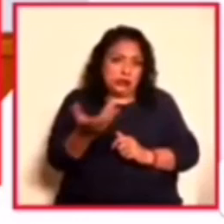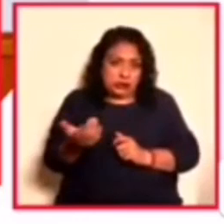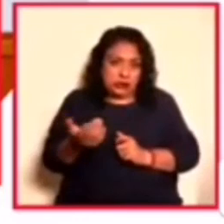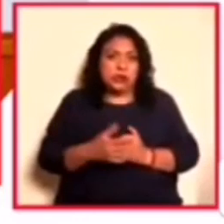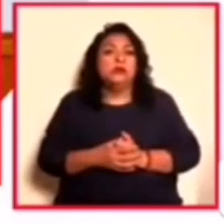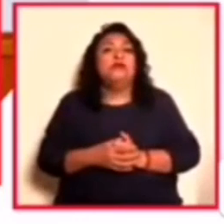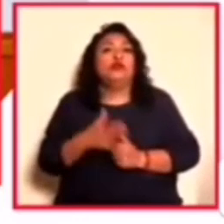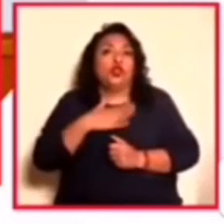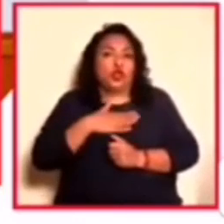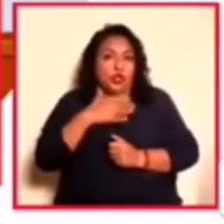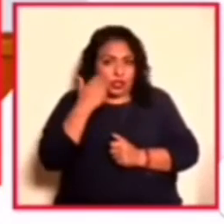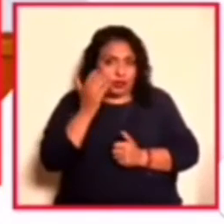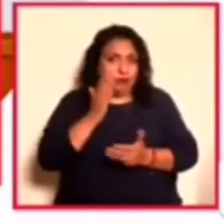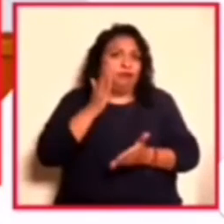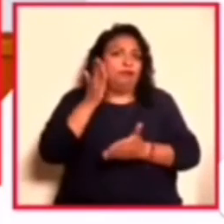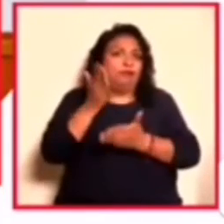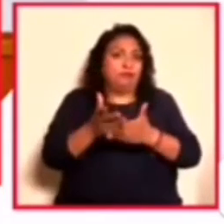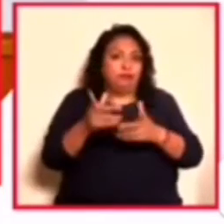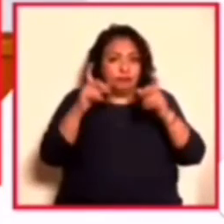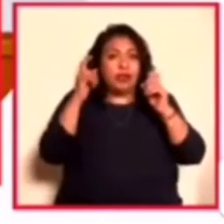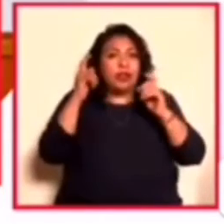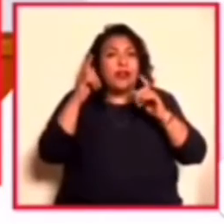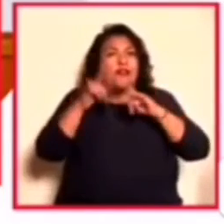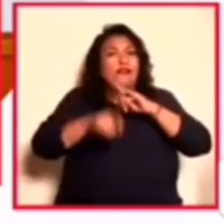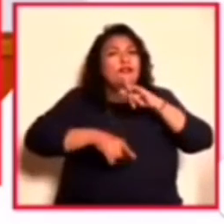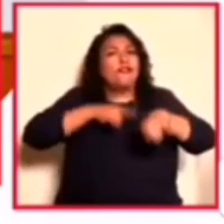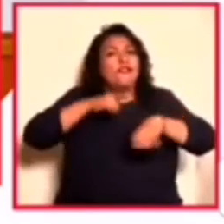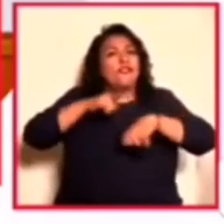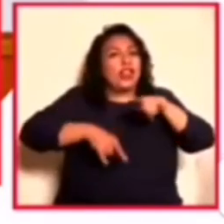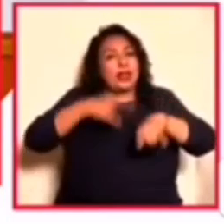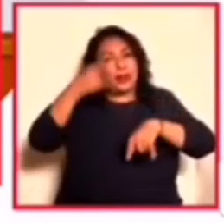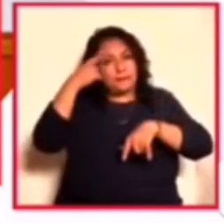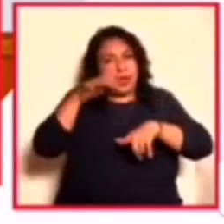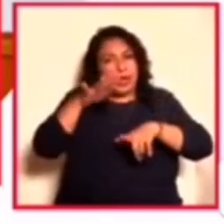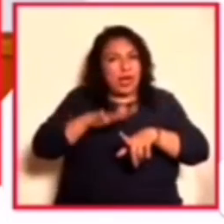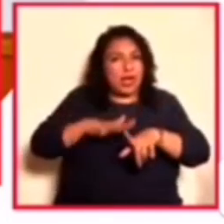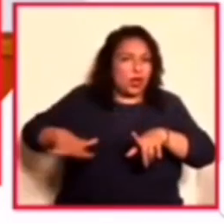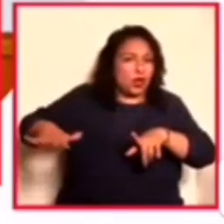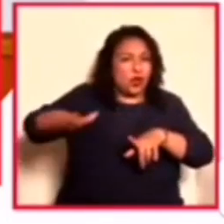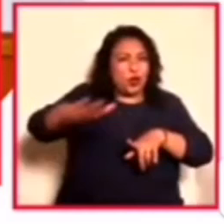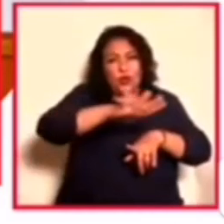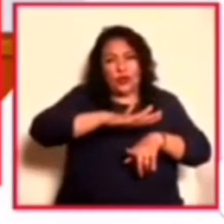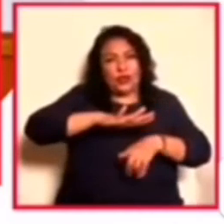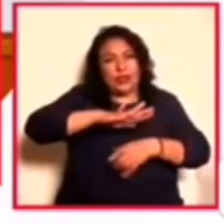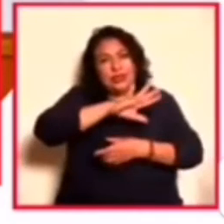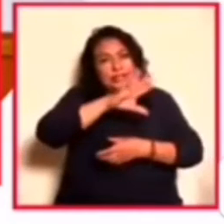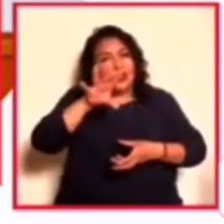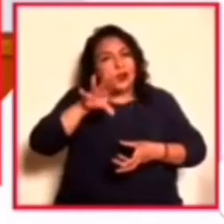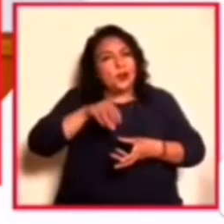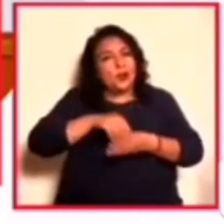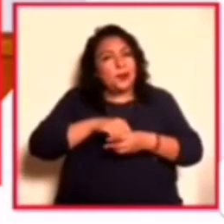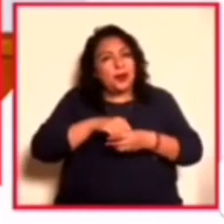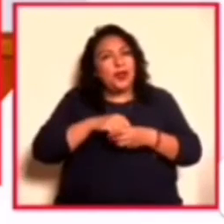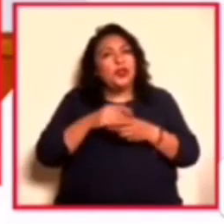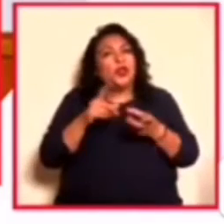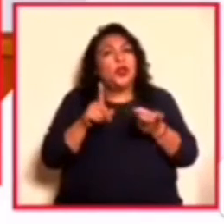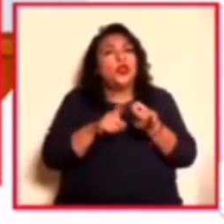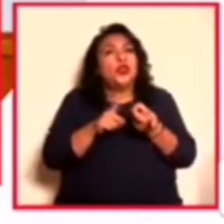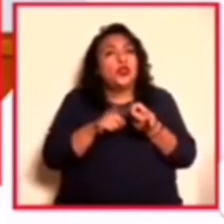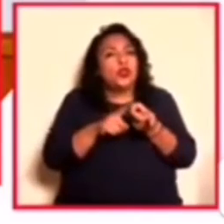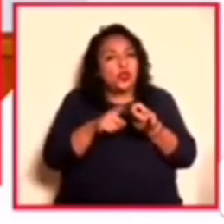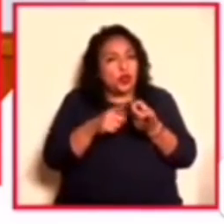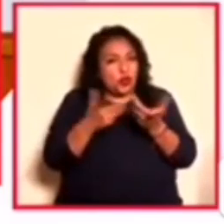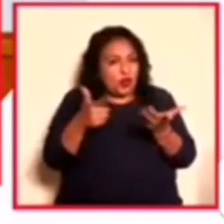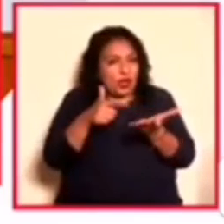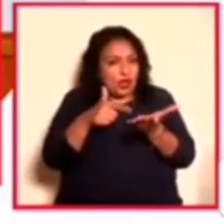yo quisiera ir a retratar la seña para todo el contexto de donde se realiza este